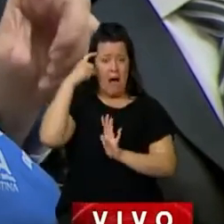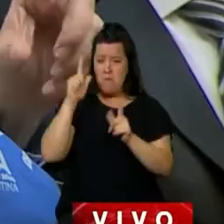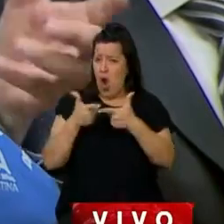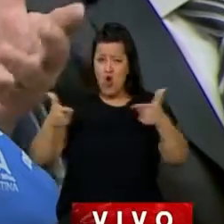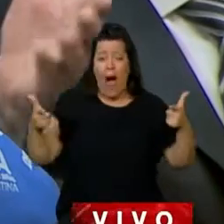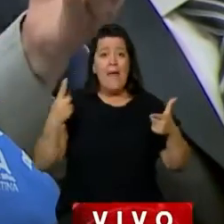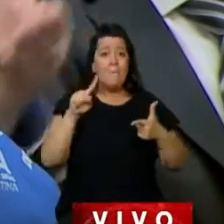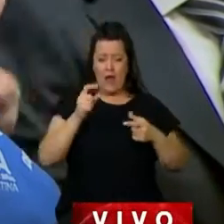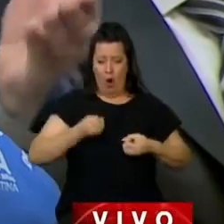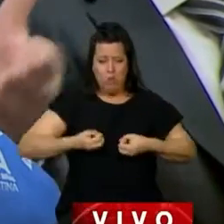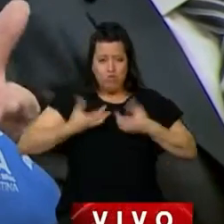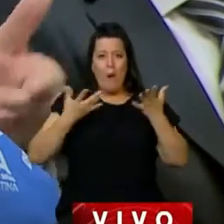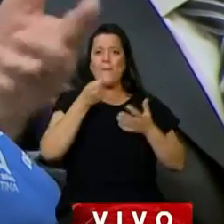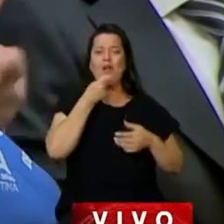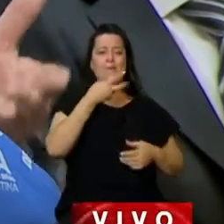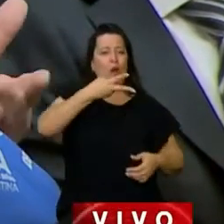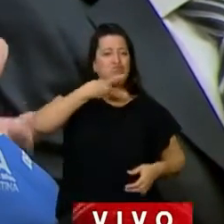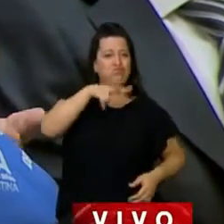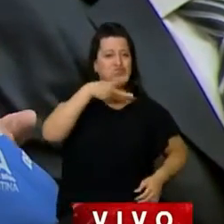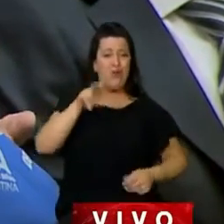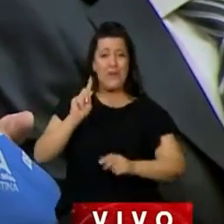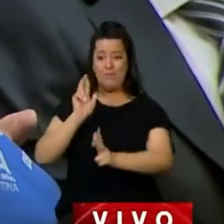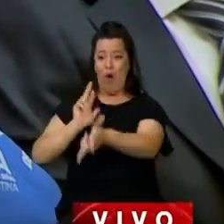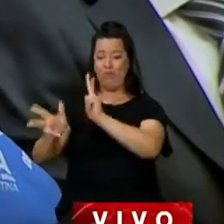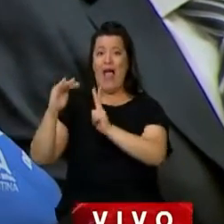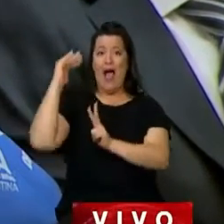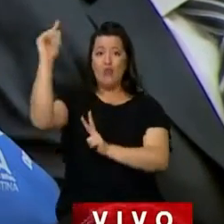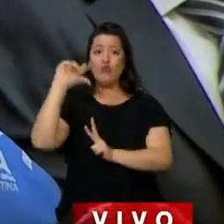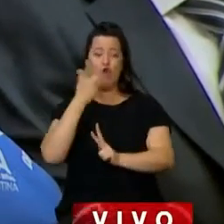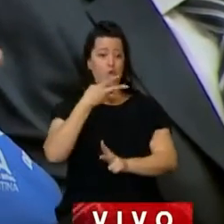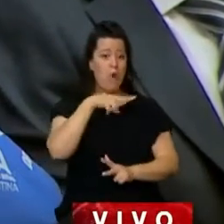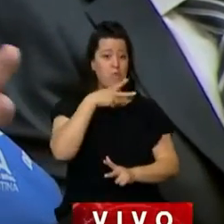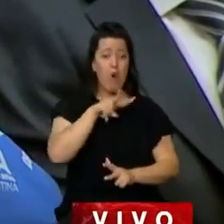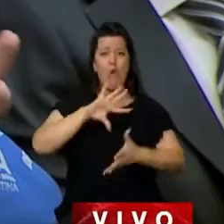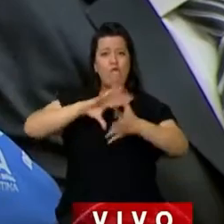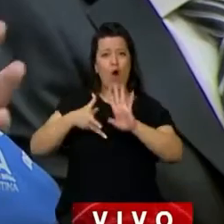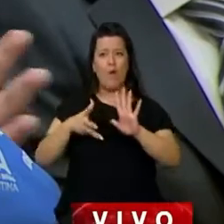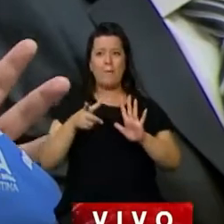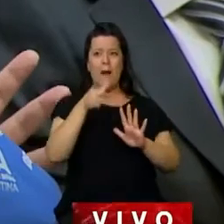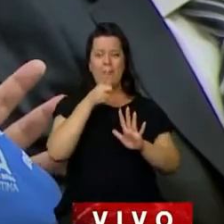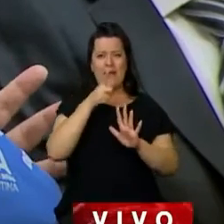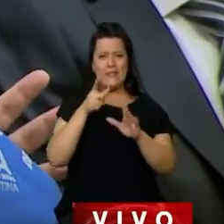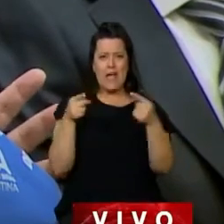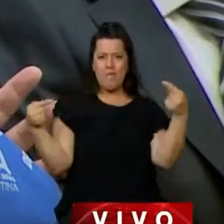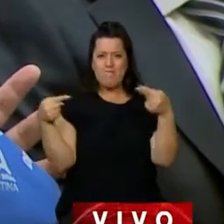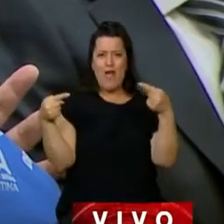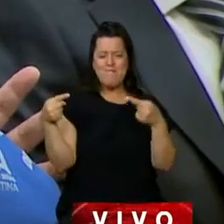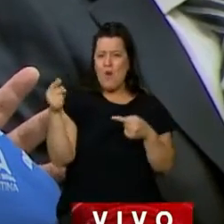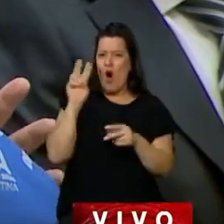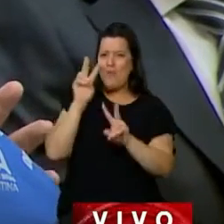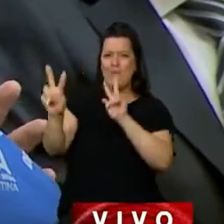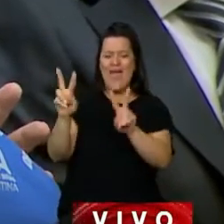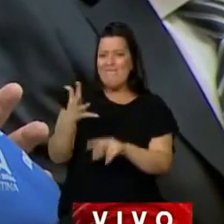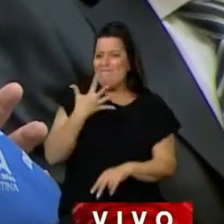cuando se expresan, si nosotros traducimos sus palabras, lo hacen de una manera que nos perturba porque no la alcanzamos a